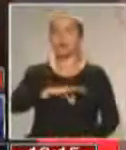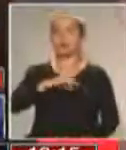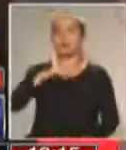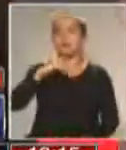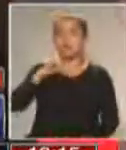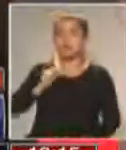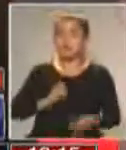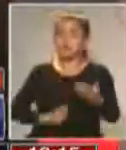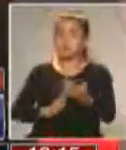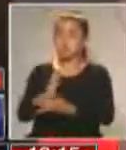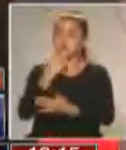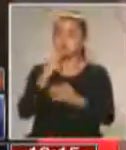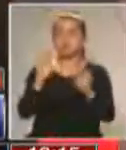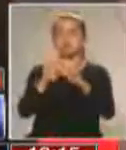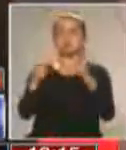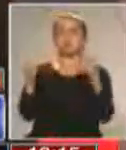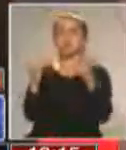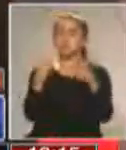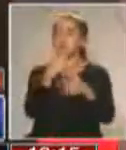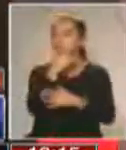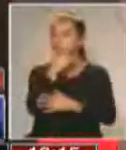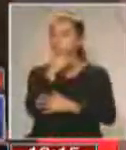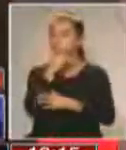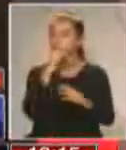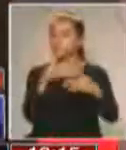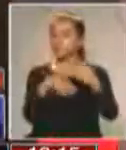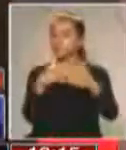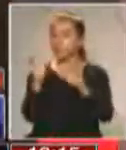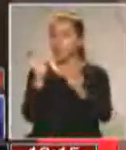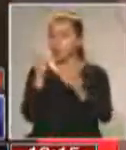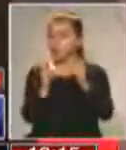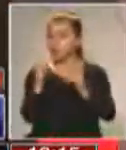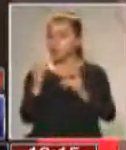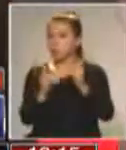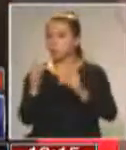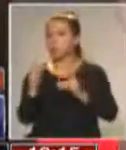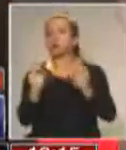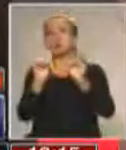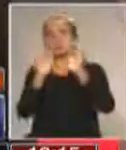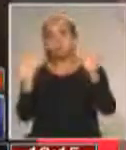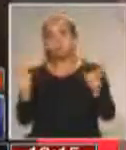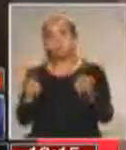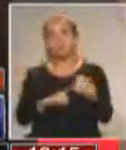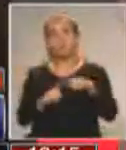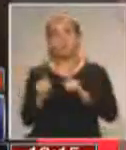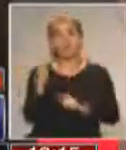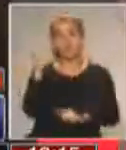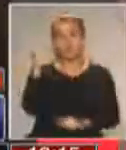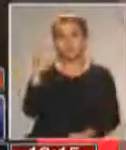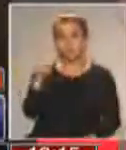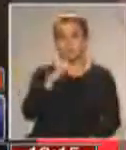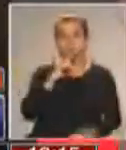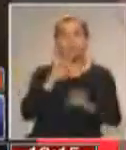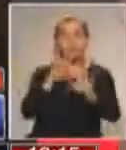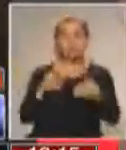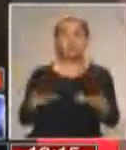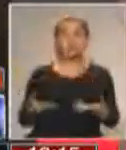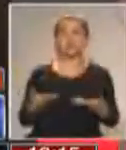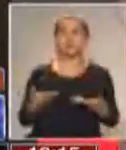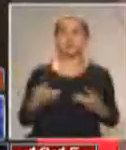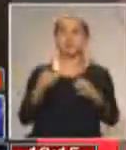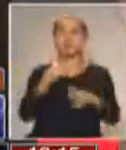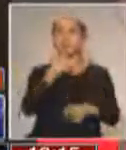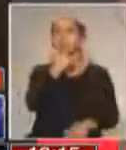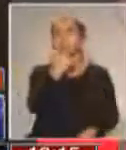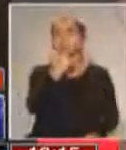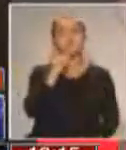recién empezó, también abrió muchas dudas. Y de a poco, algunas de esas dudas se han ido corroborando y otras no. Entonces pasa con estos casos, que se abren muchas dudas y